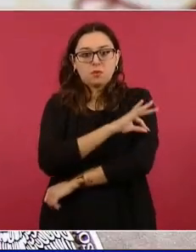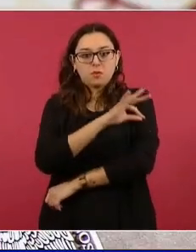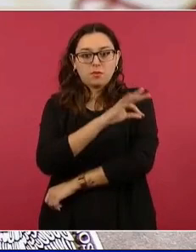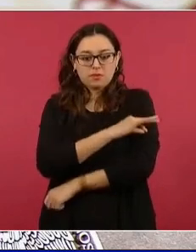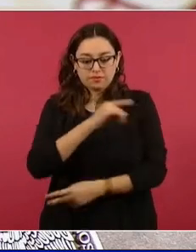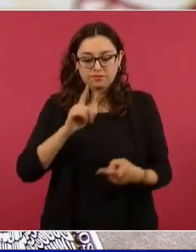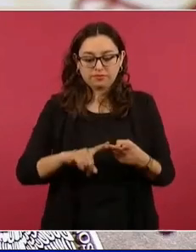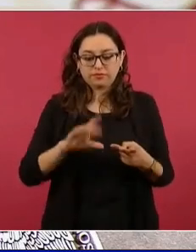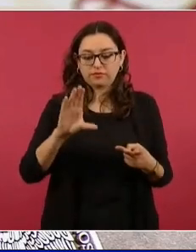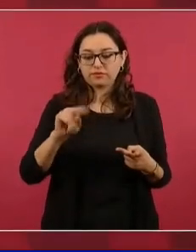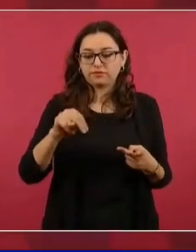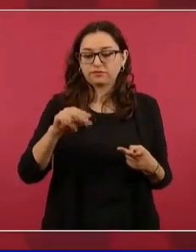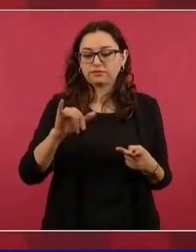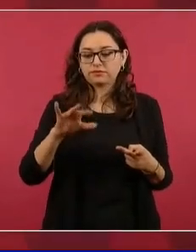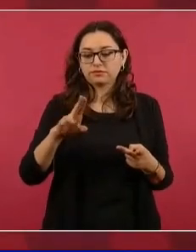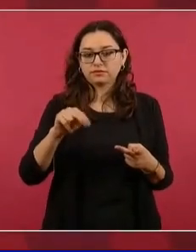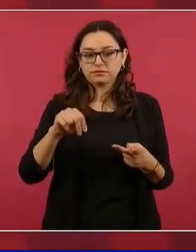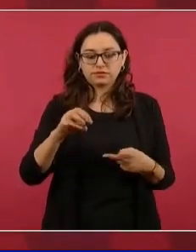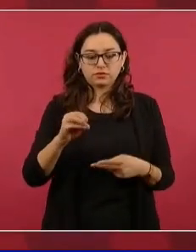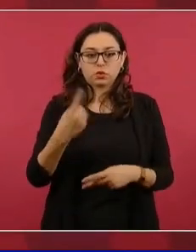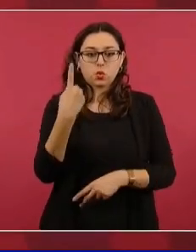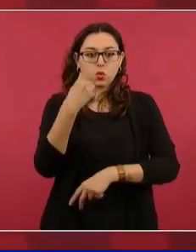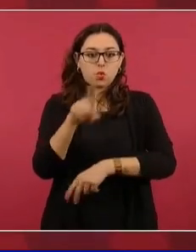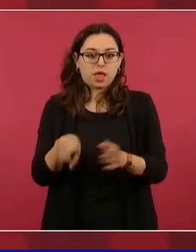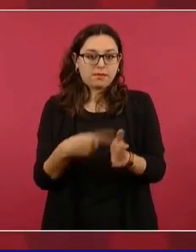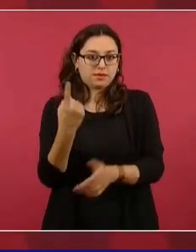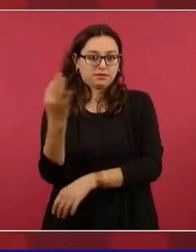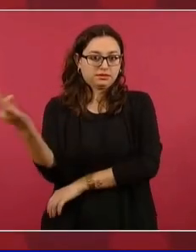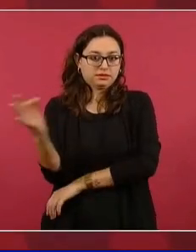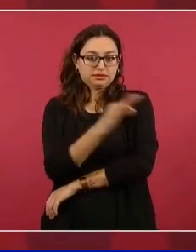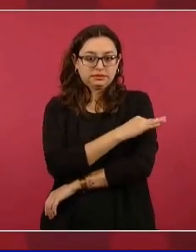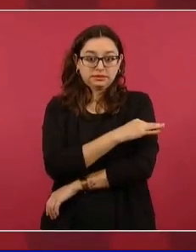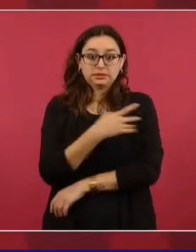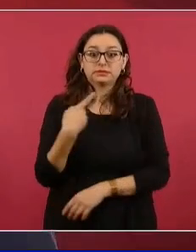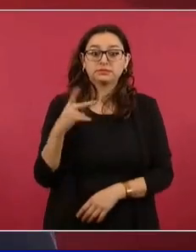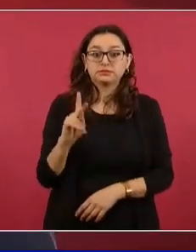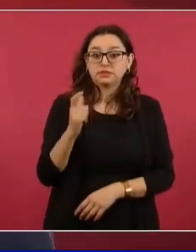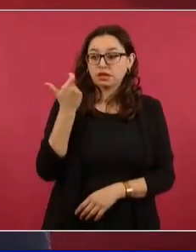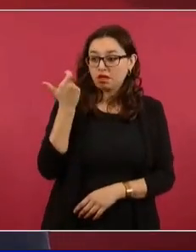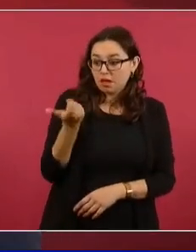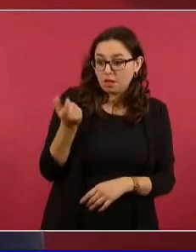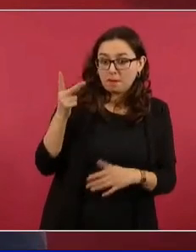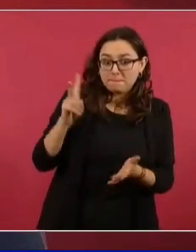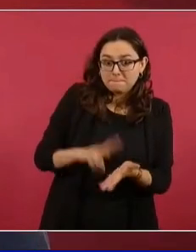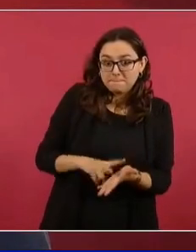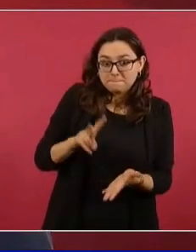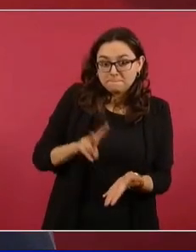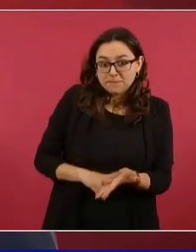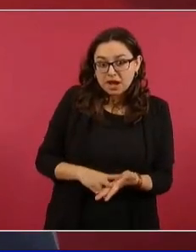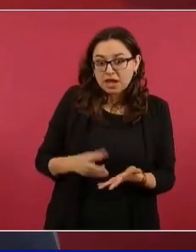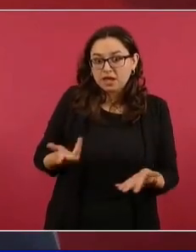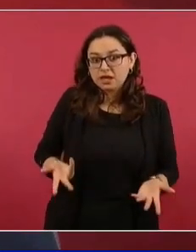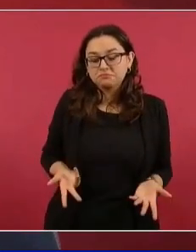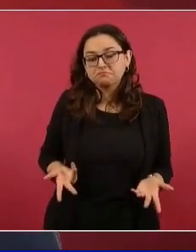son de una sola dosis, pero además el costo de cada vacuna se fue determinando por las